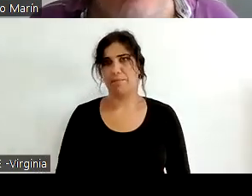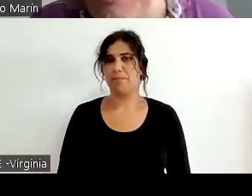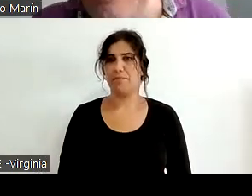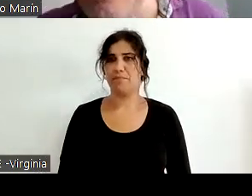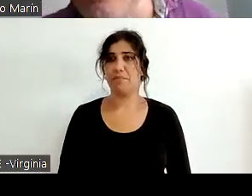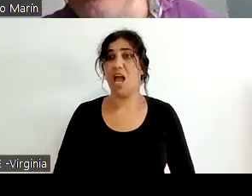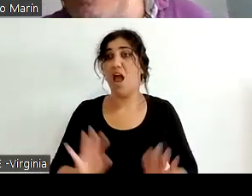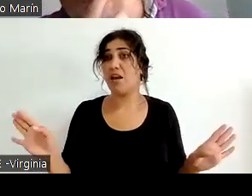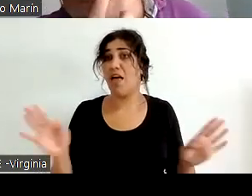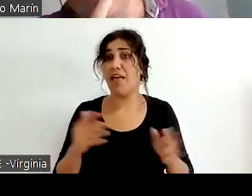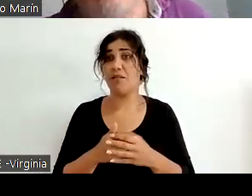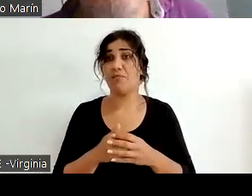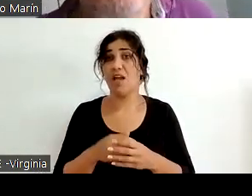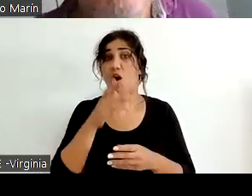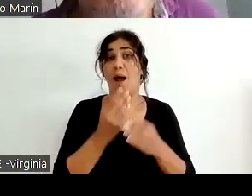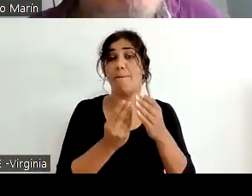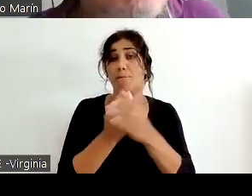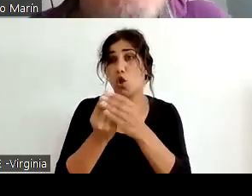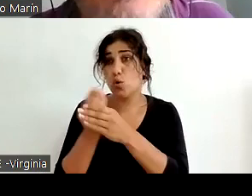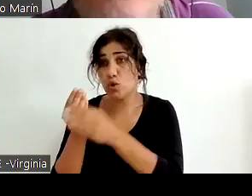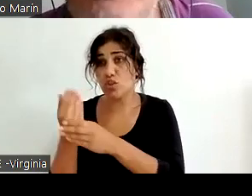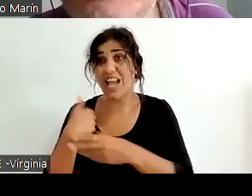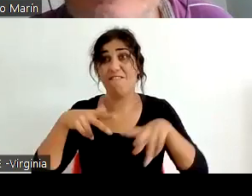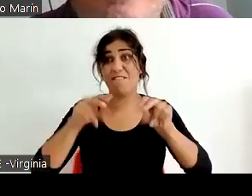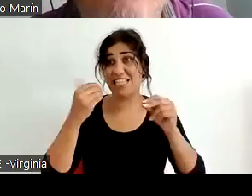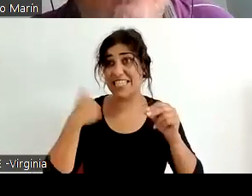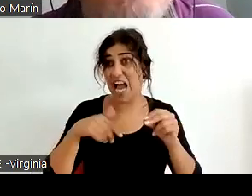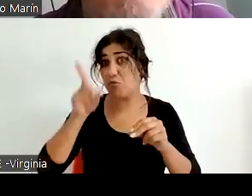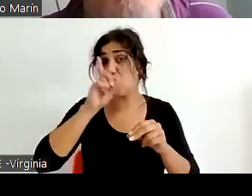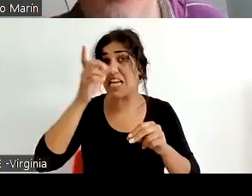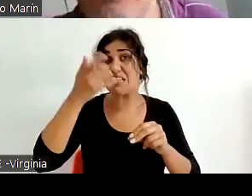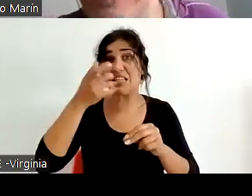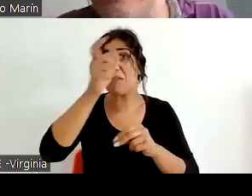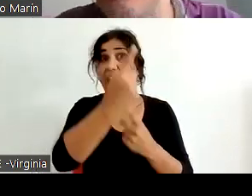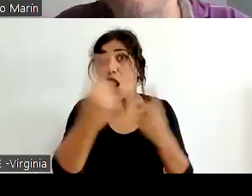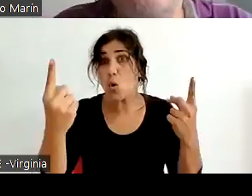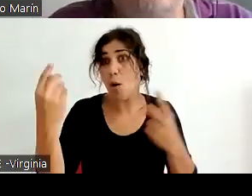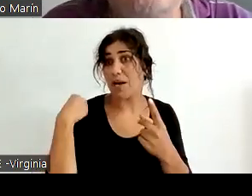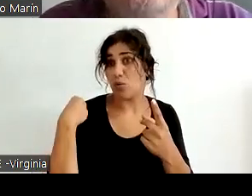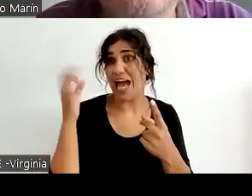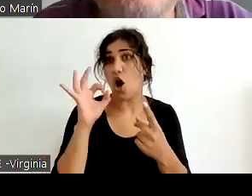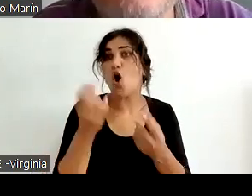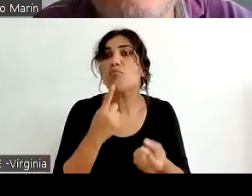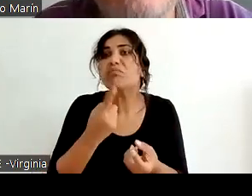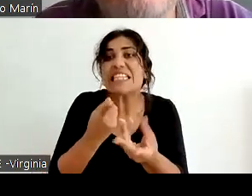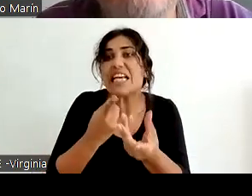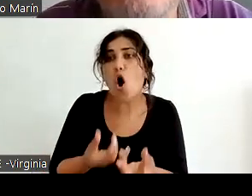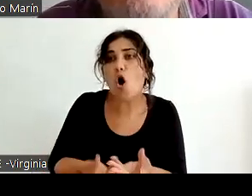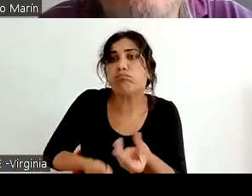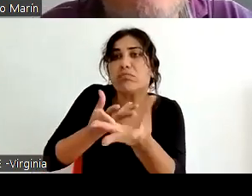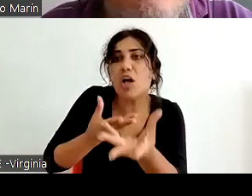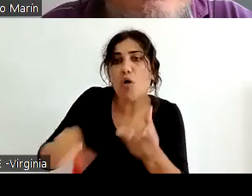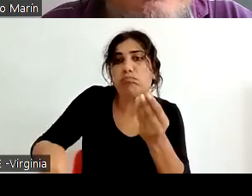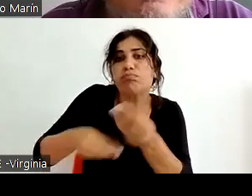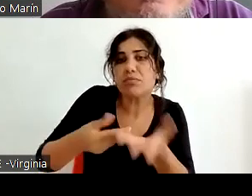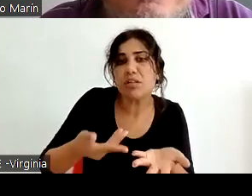Y bueno, a nivel de productos hemos acabado. No sé si queríais comentar alguna cosa, queréis preguntar alguna cosa. Creo que hay una pregunta